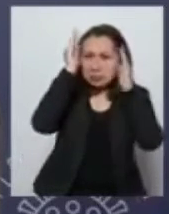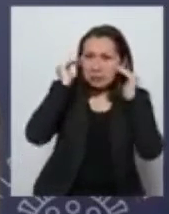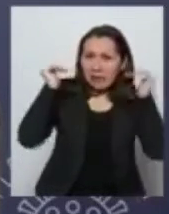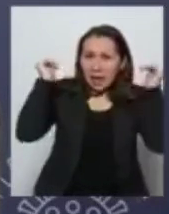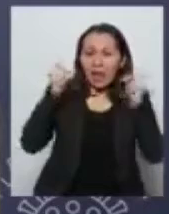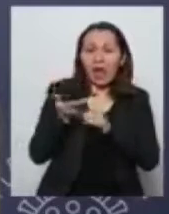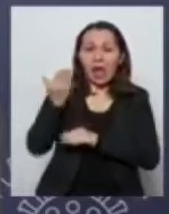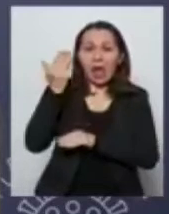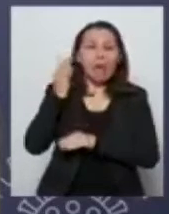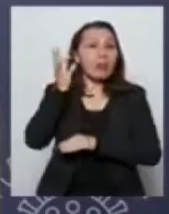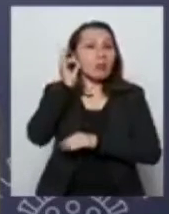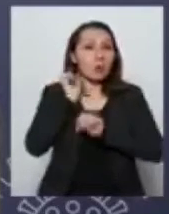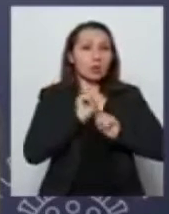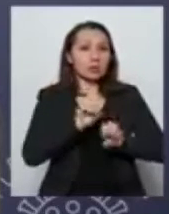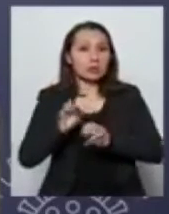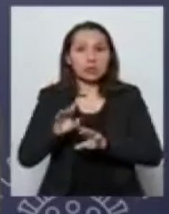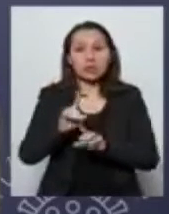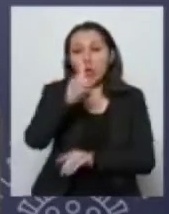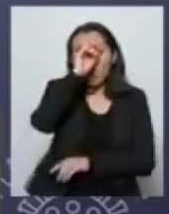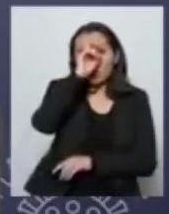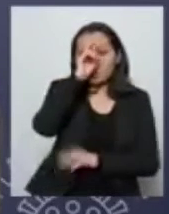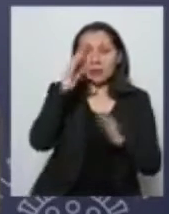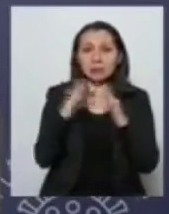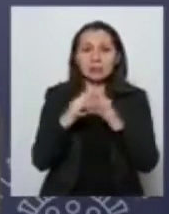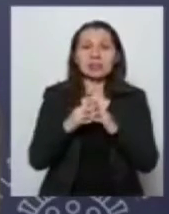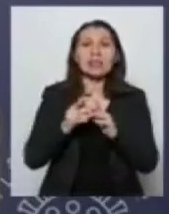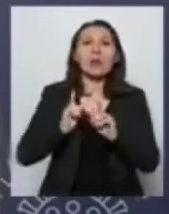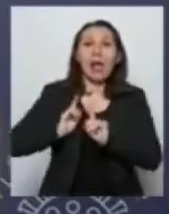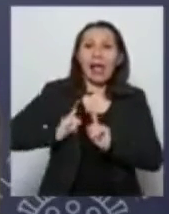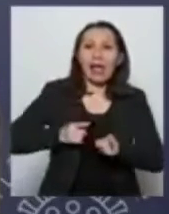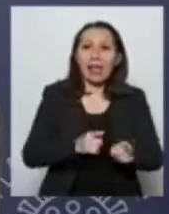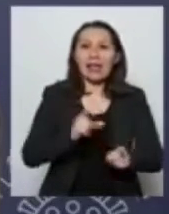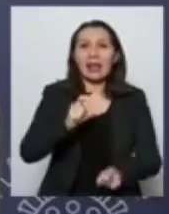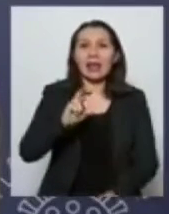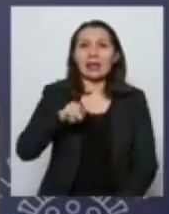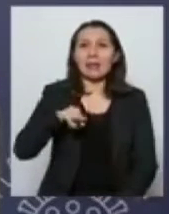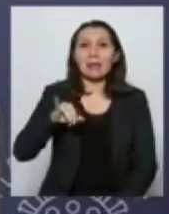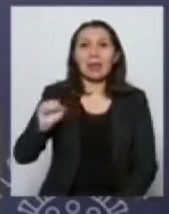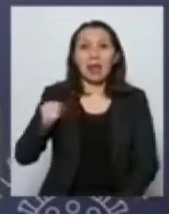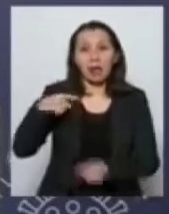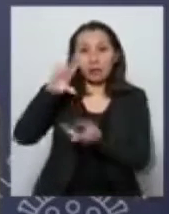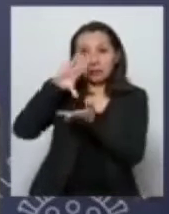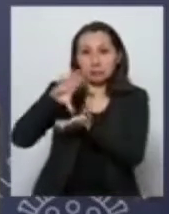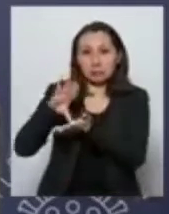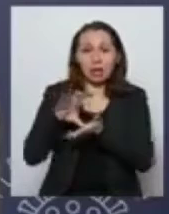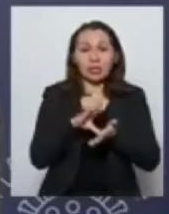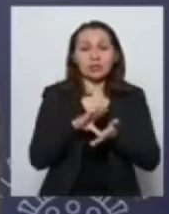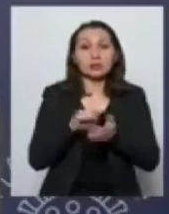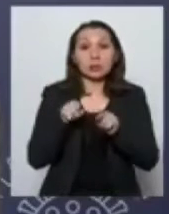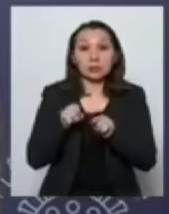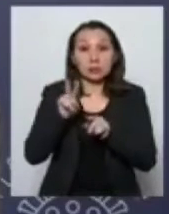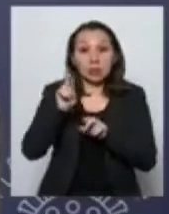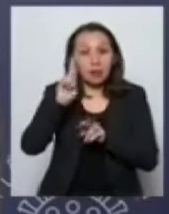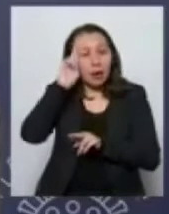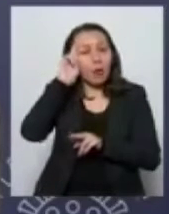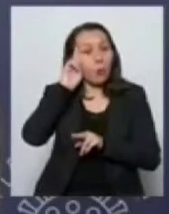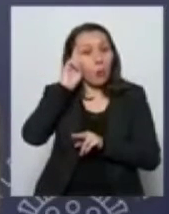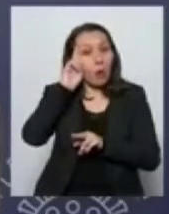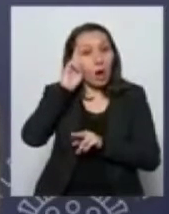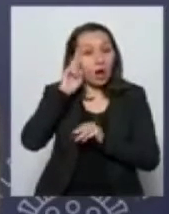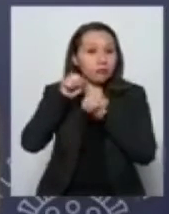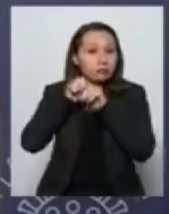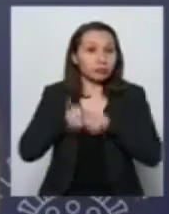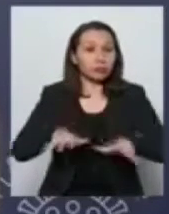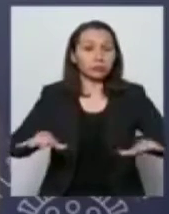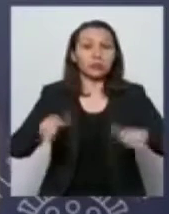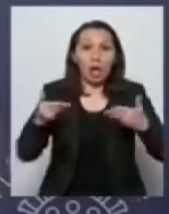ella diseñó en un hospital militar en la guerra de Crimea. Y en ese sentido, en el contexto de